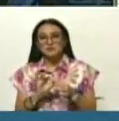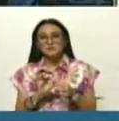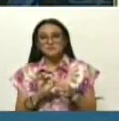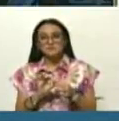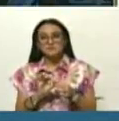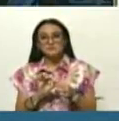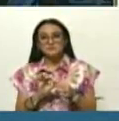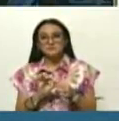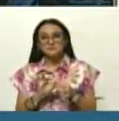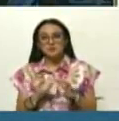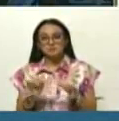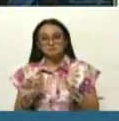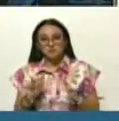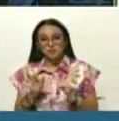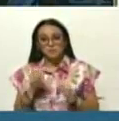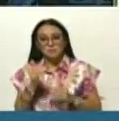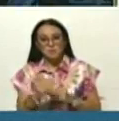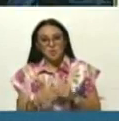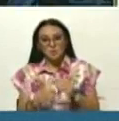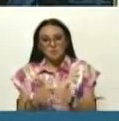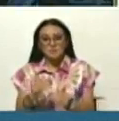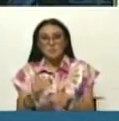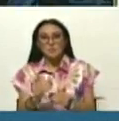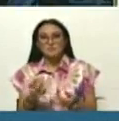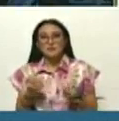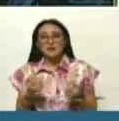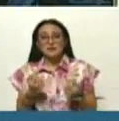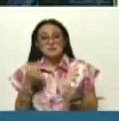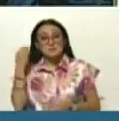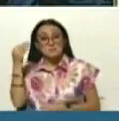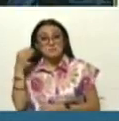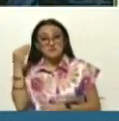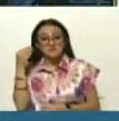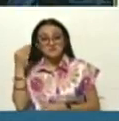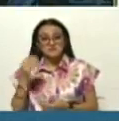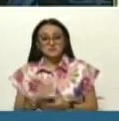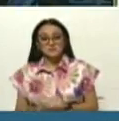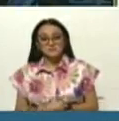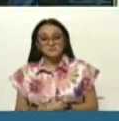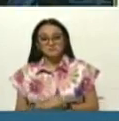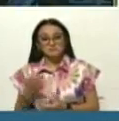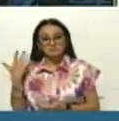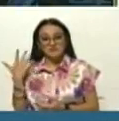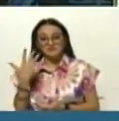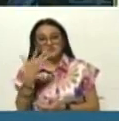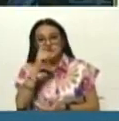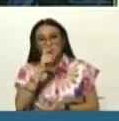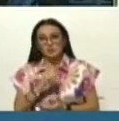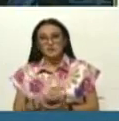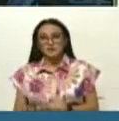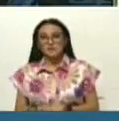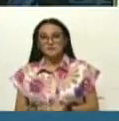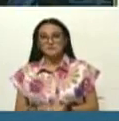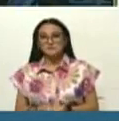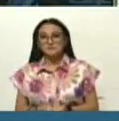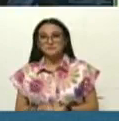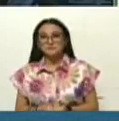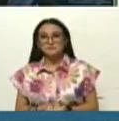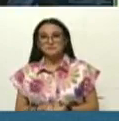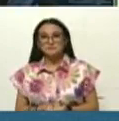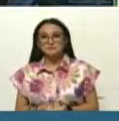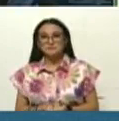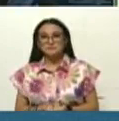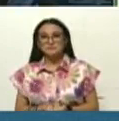esto que estamos logrando nosotros poco a poco. Miren, nadie pensaba hace 5 años que hoy